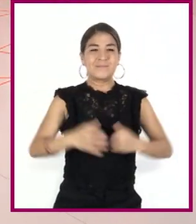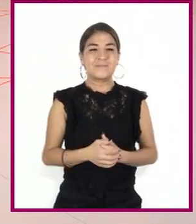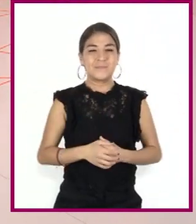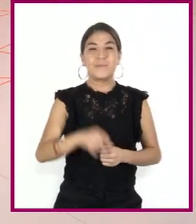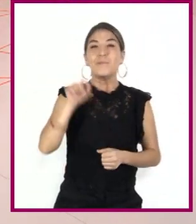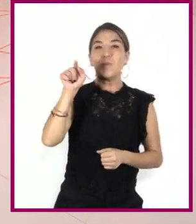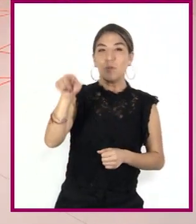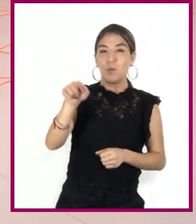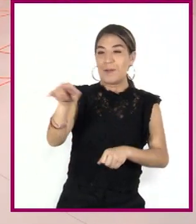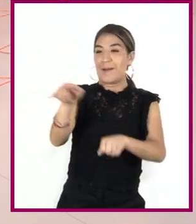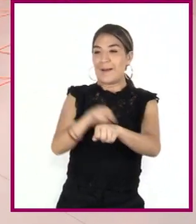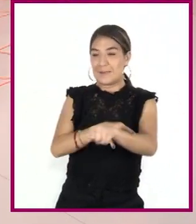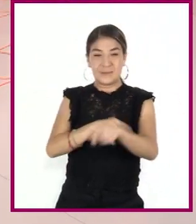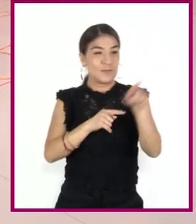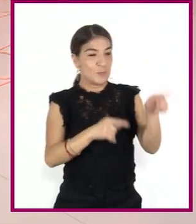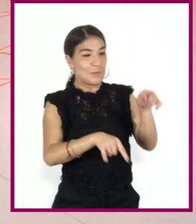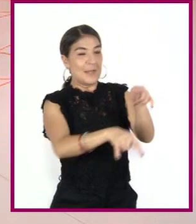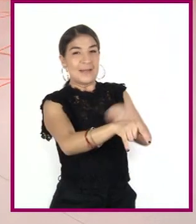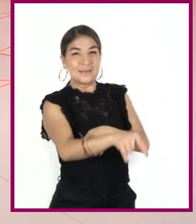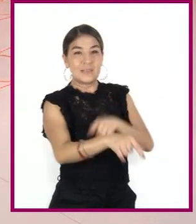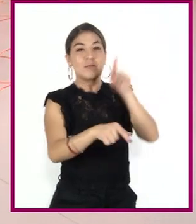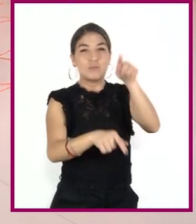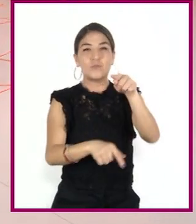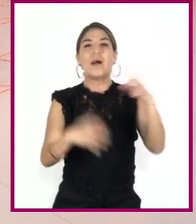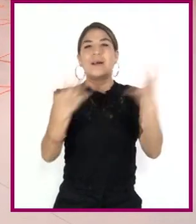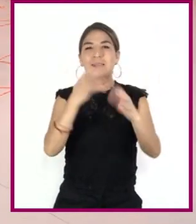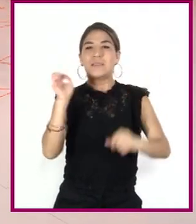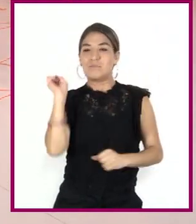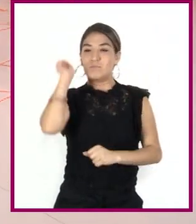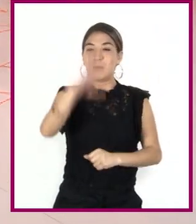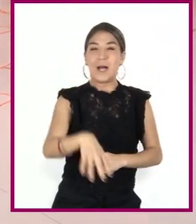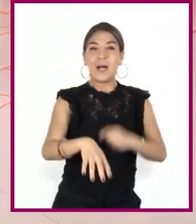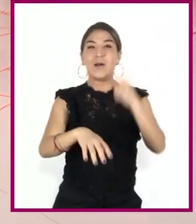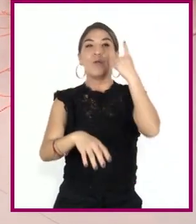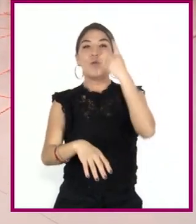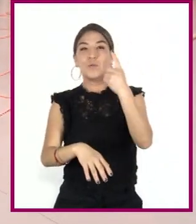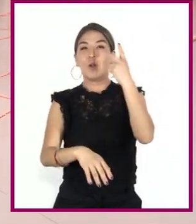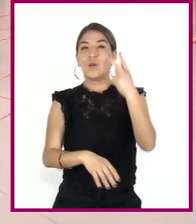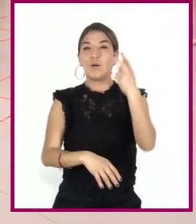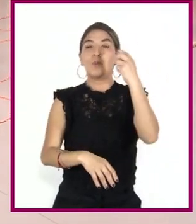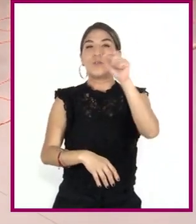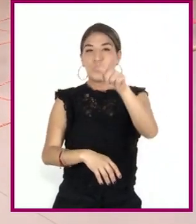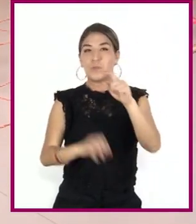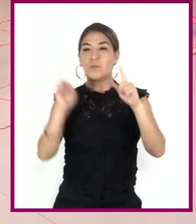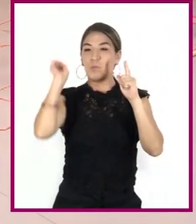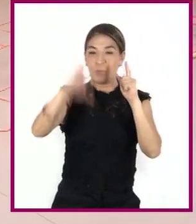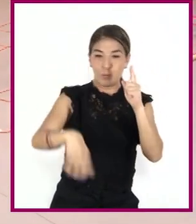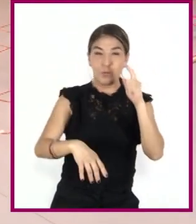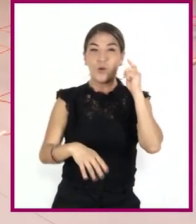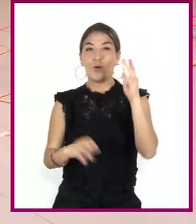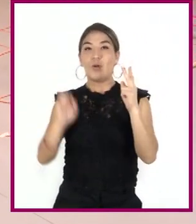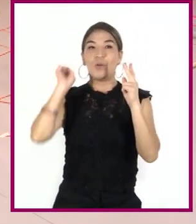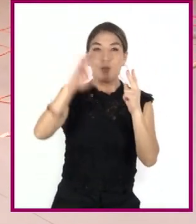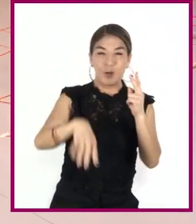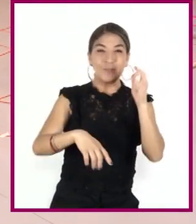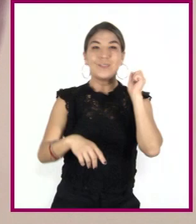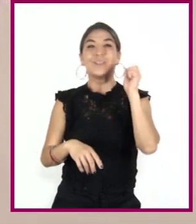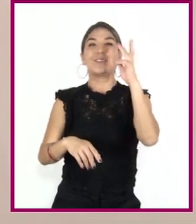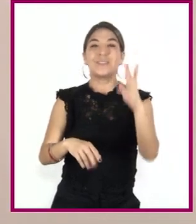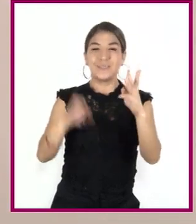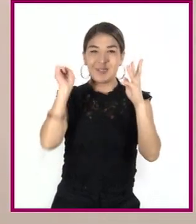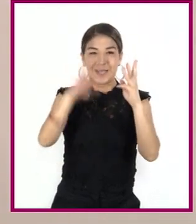Tomas tus calcetas y vas a hacer tres lanzamientos. Vamos a ver si atinan los tres.